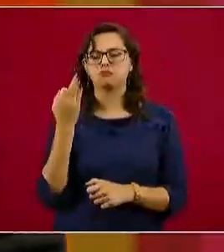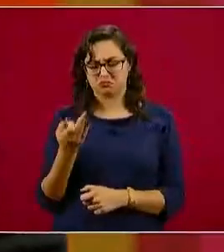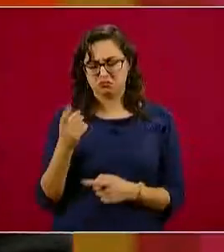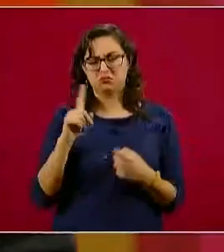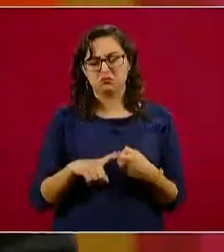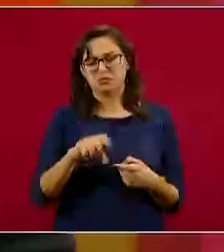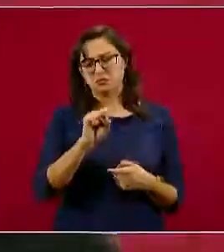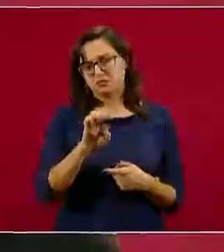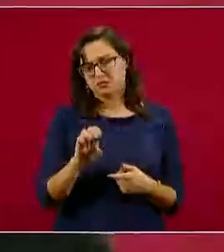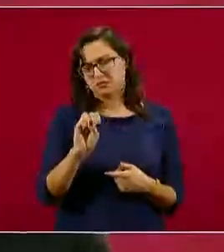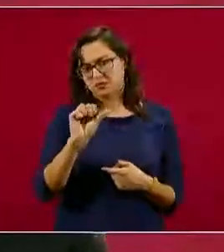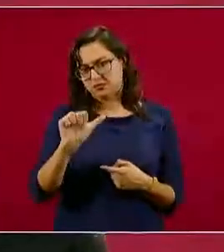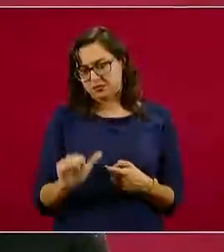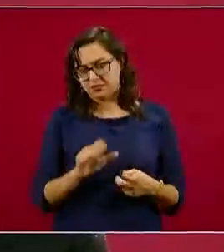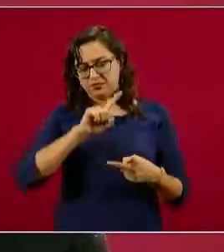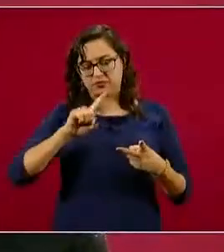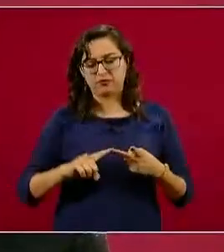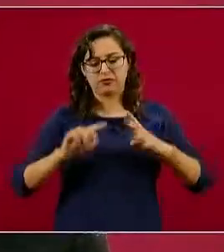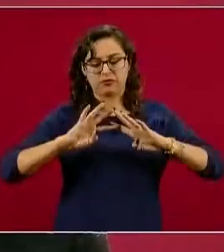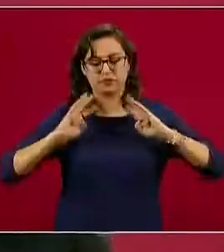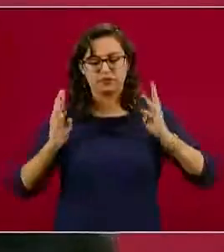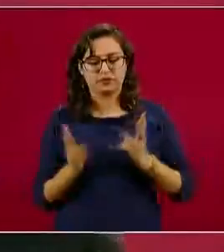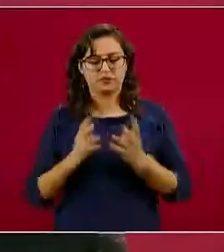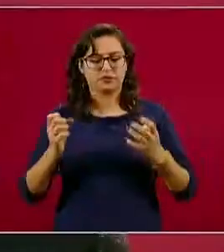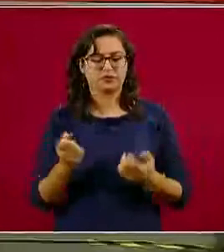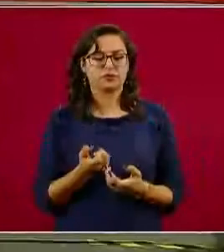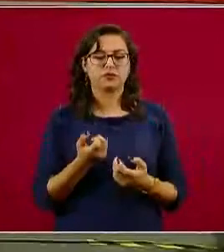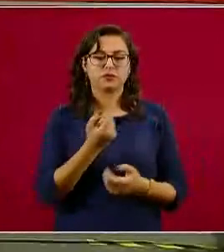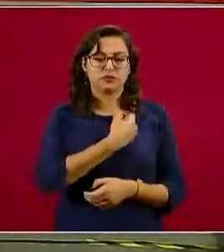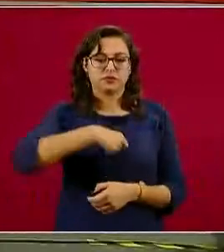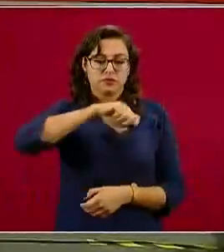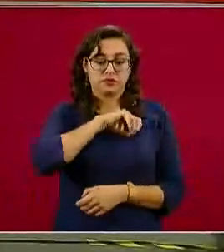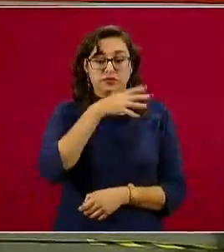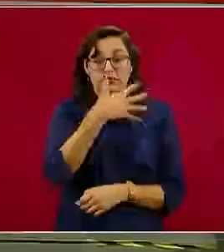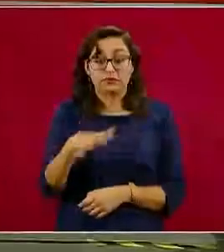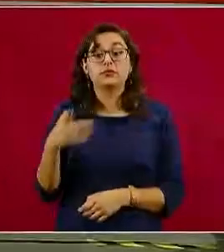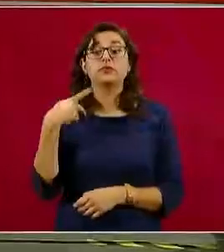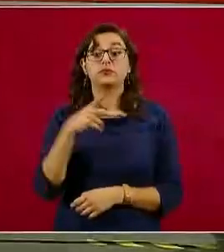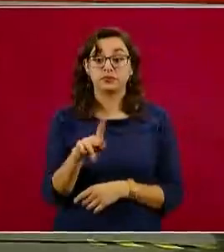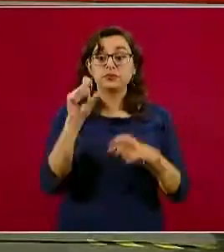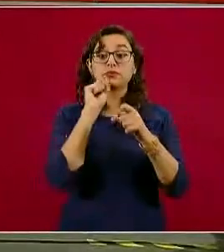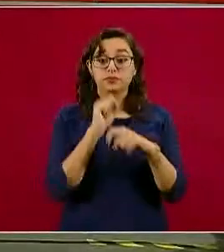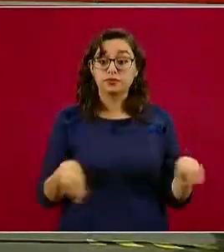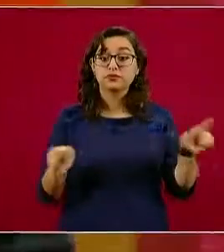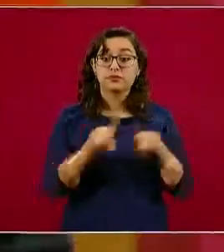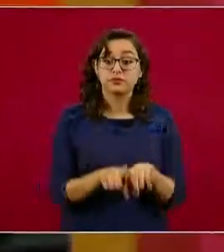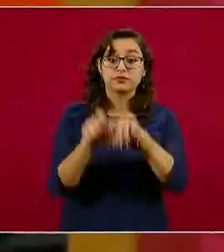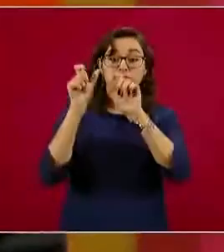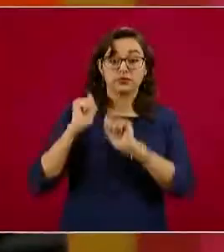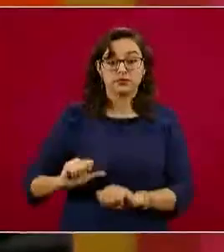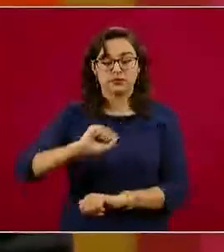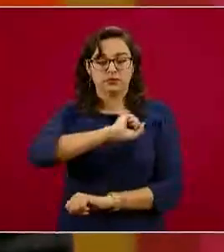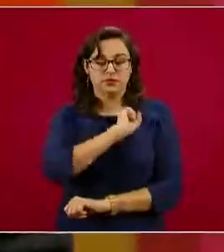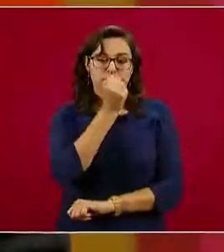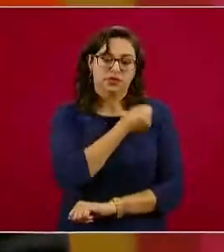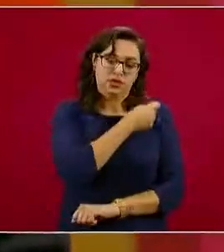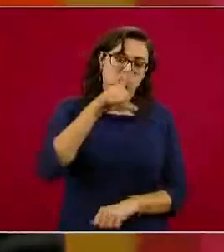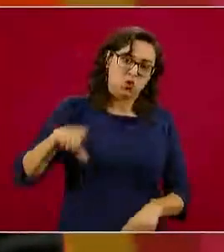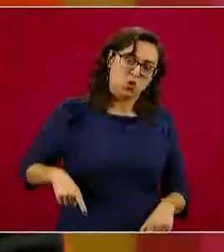o la Secretaría de Salud y el Consejo de Salubridad General, pero son autoridades sanitarias también los